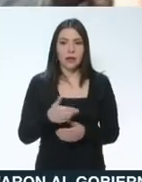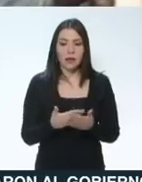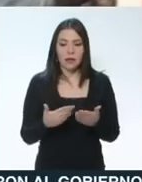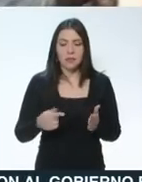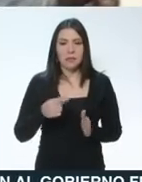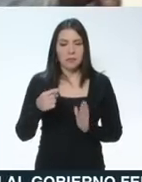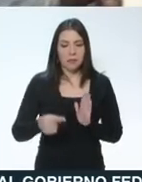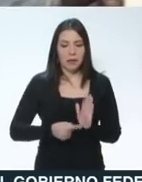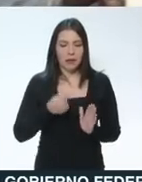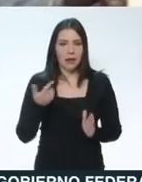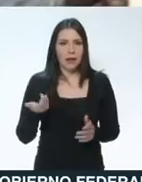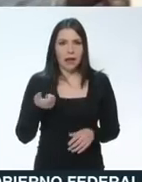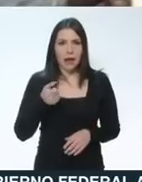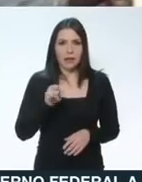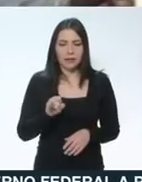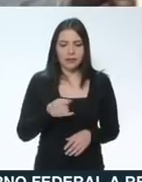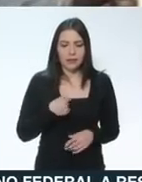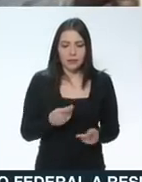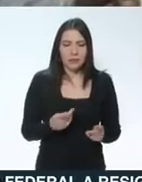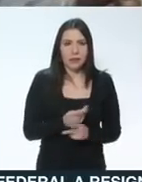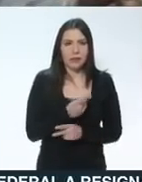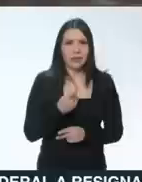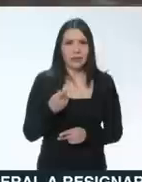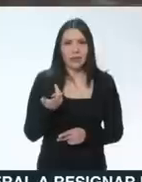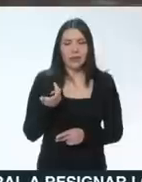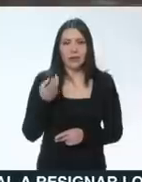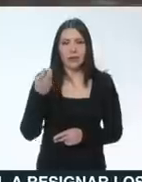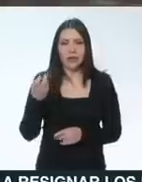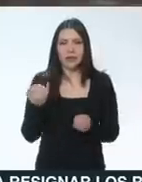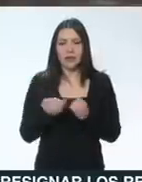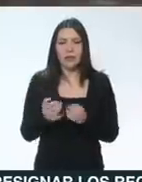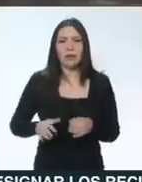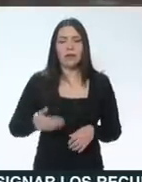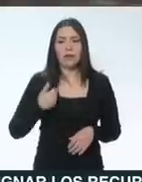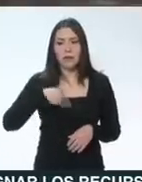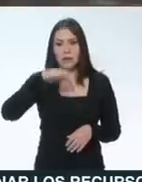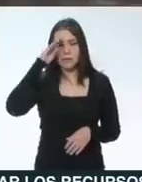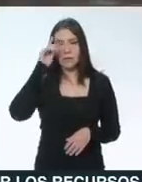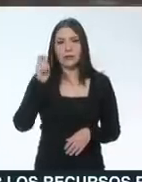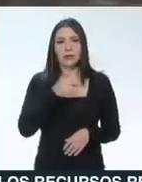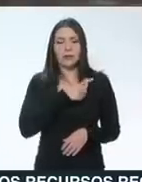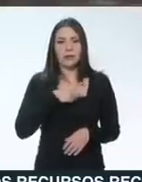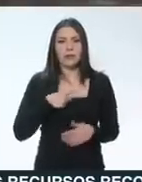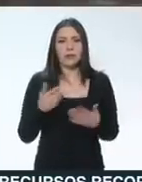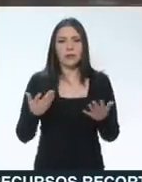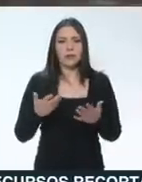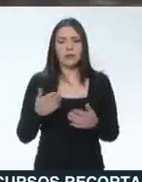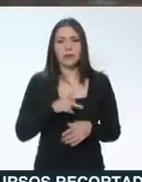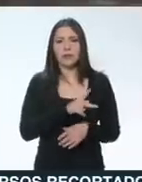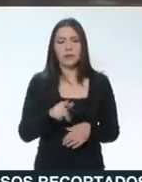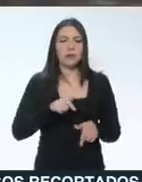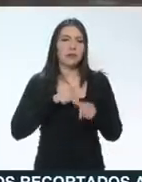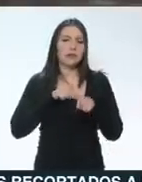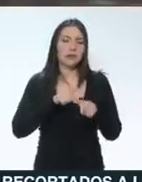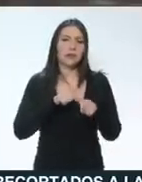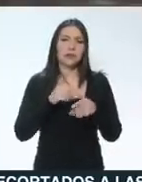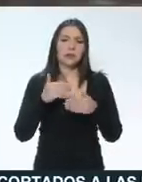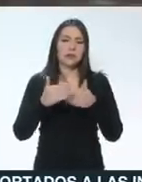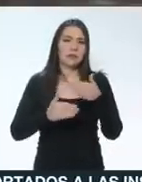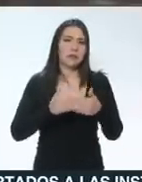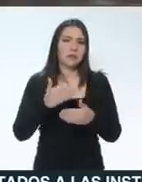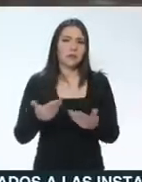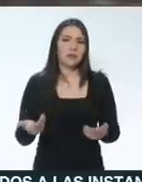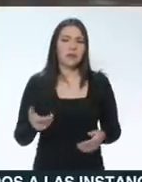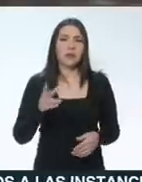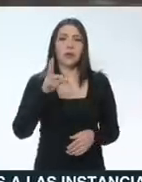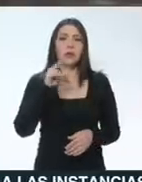me sucede una cosa de este tipo. Sin embargo, yo creo que lo que hay que hacer en este tipo de casos es seguir adelante.